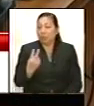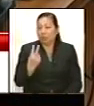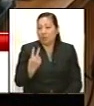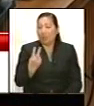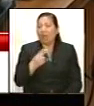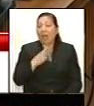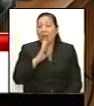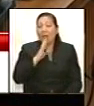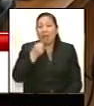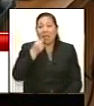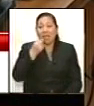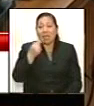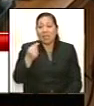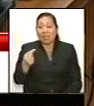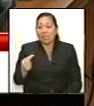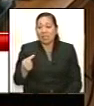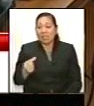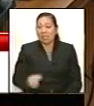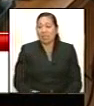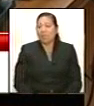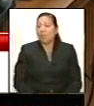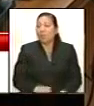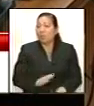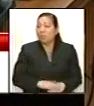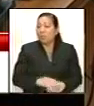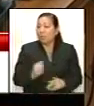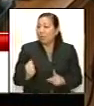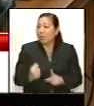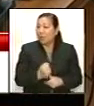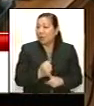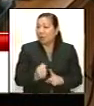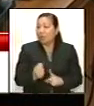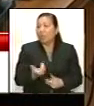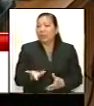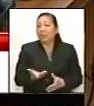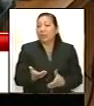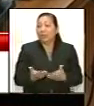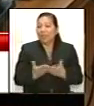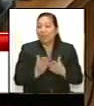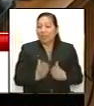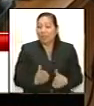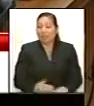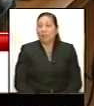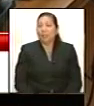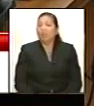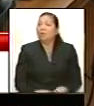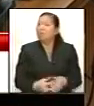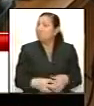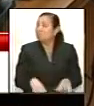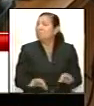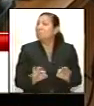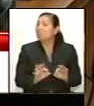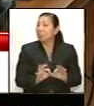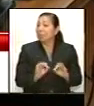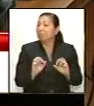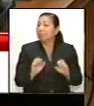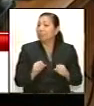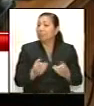hablan quechua, que recogen reportes sobre hechos de violencia contra las y los estudiantes, ¿no? Lo importante de esto es